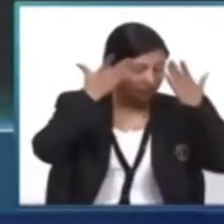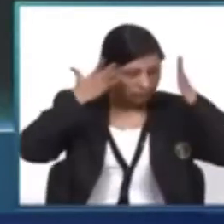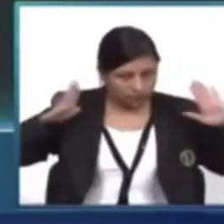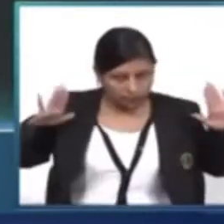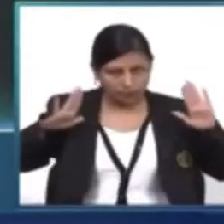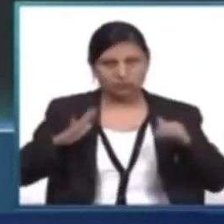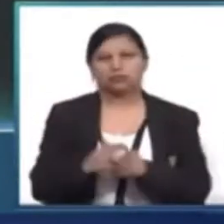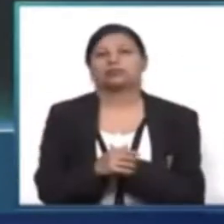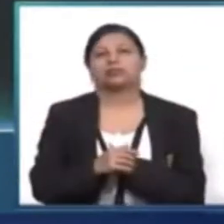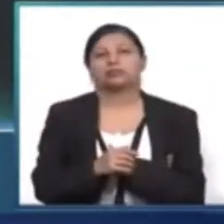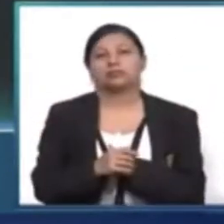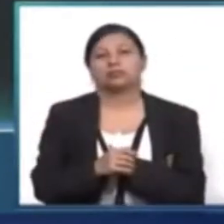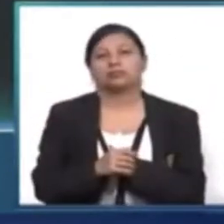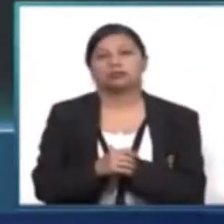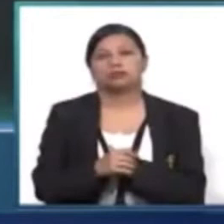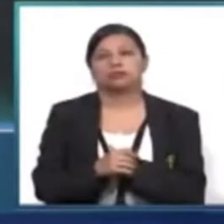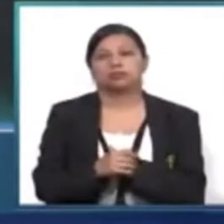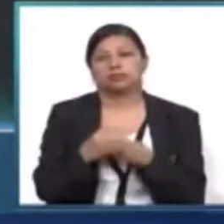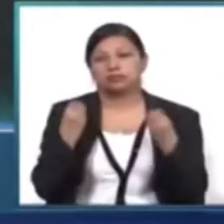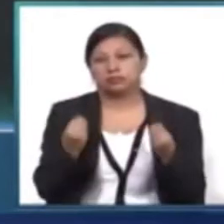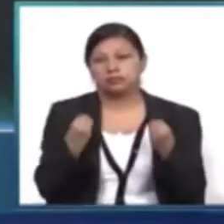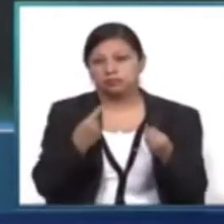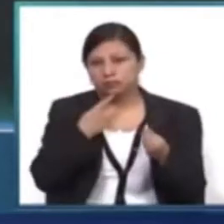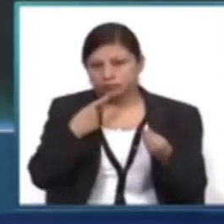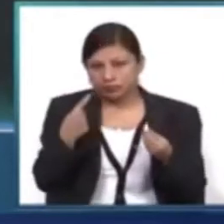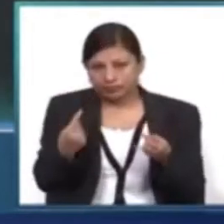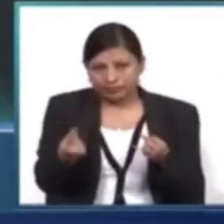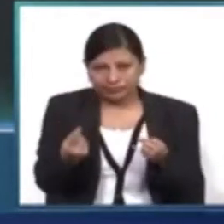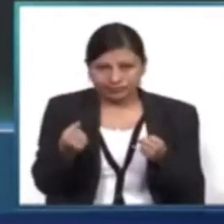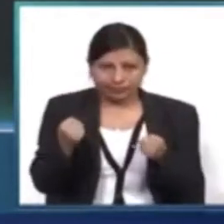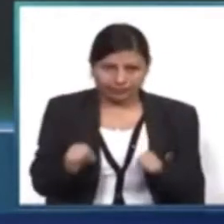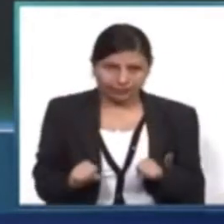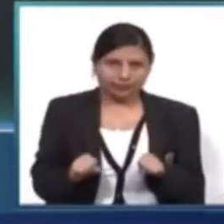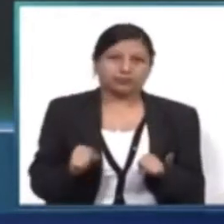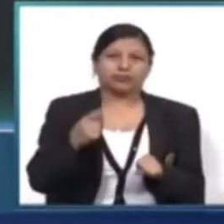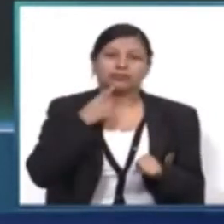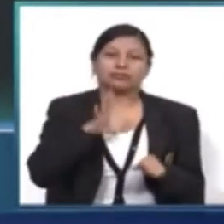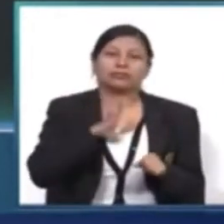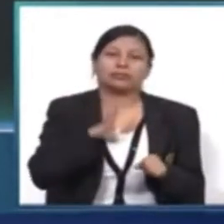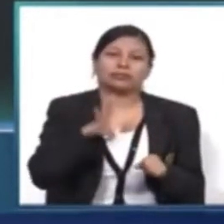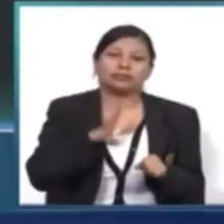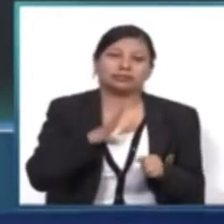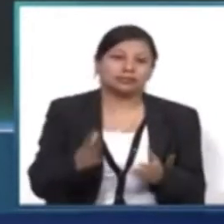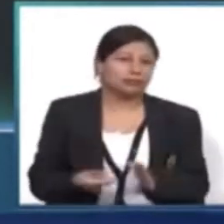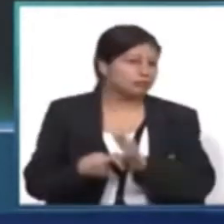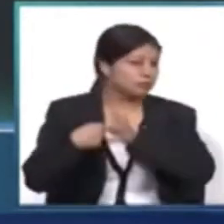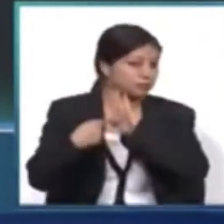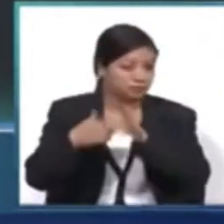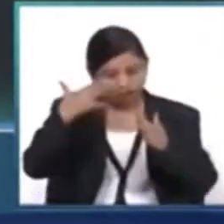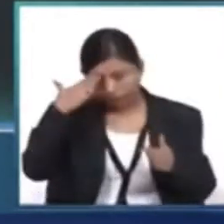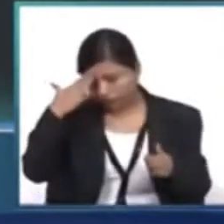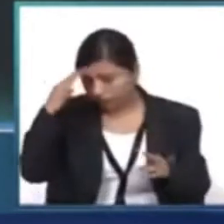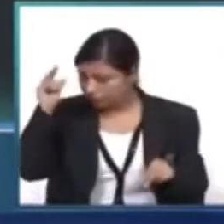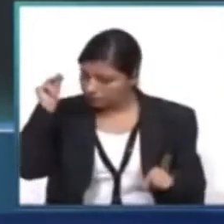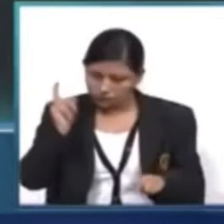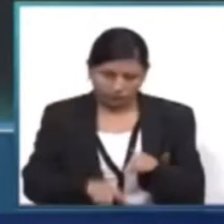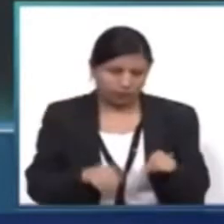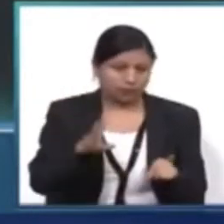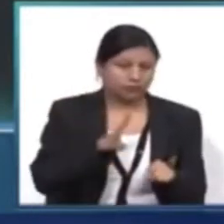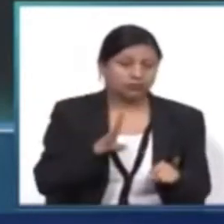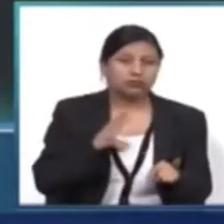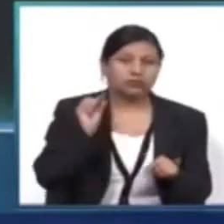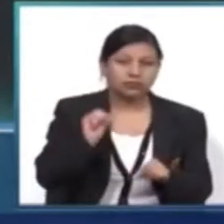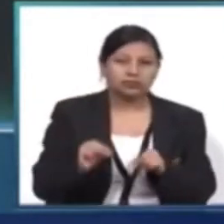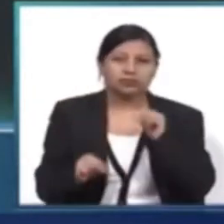que, si usted me pone a mí, todavía, digamos, yo diría, por supuesto, voy a ponerme lo que tenga la disponibilidad, a sabiendas que todavía tengo